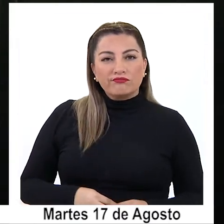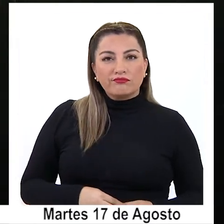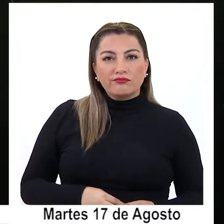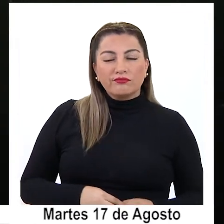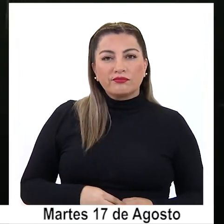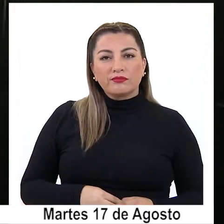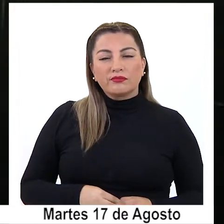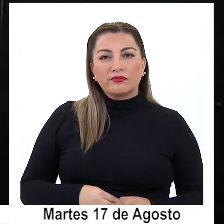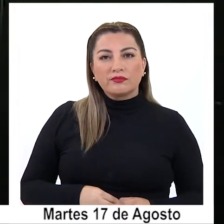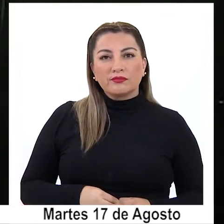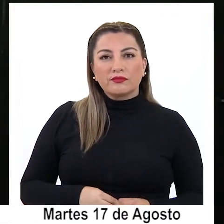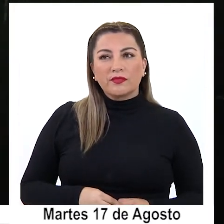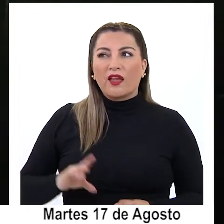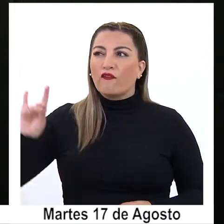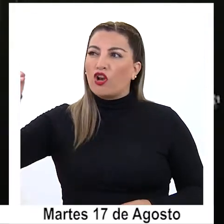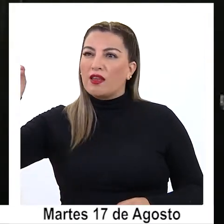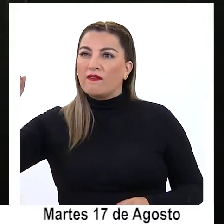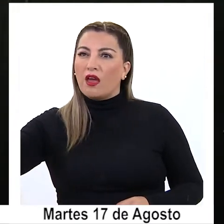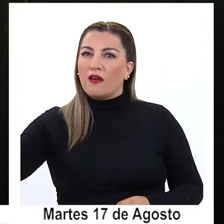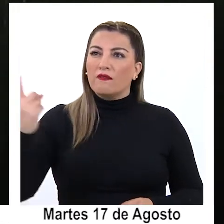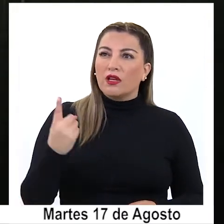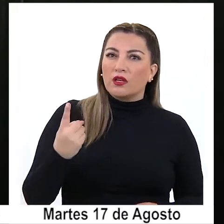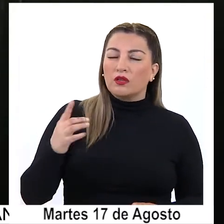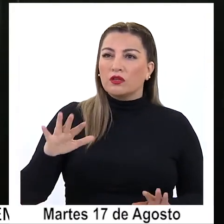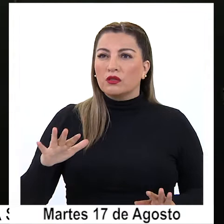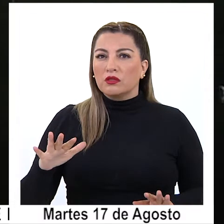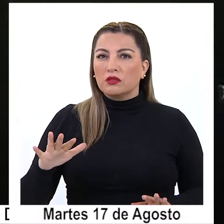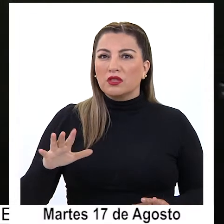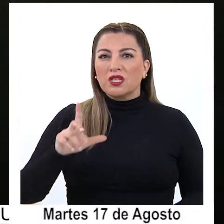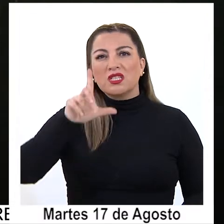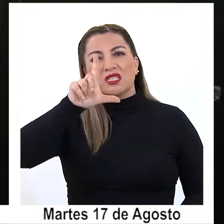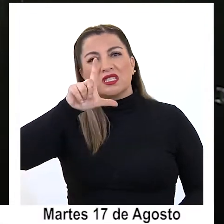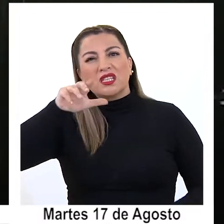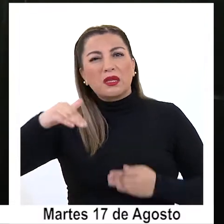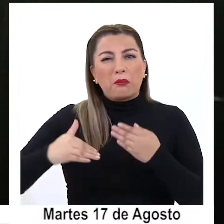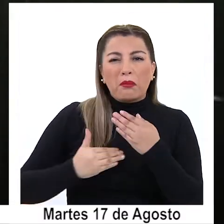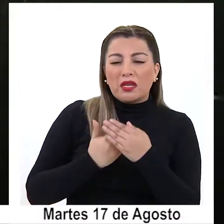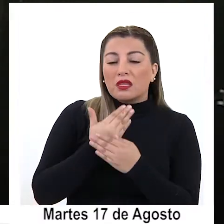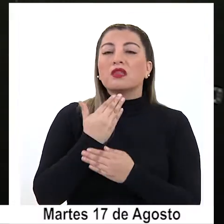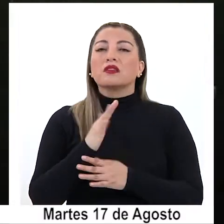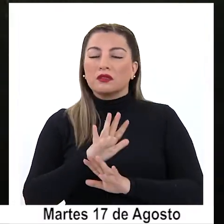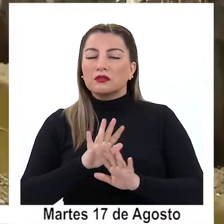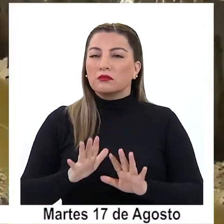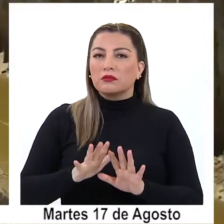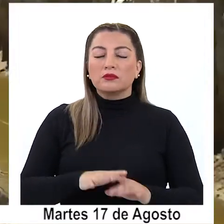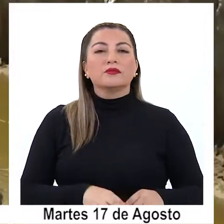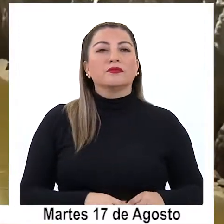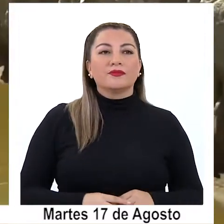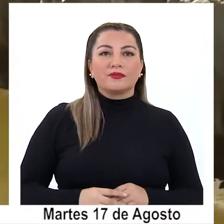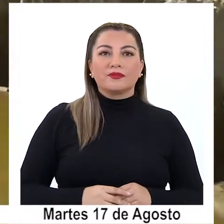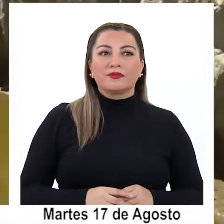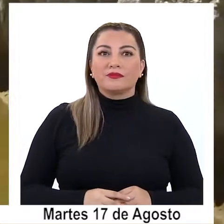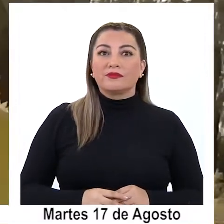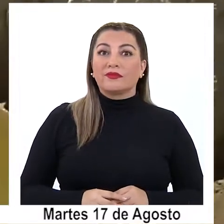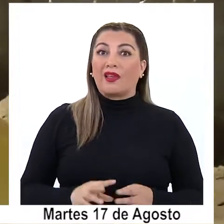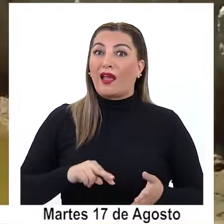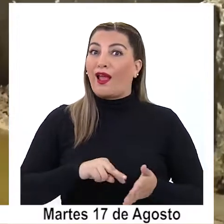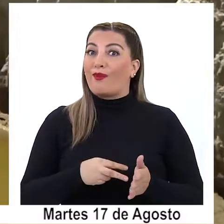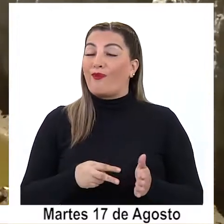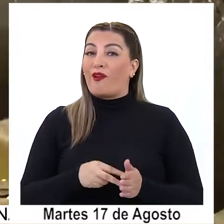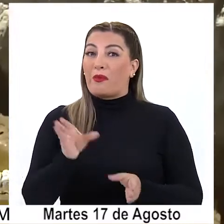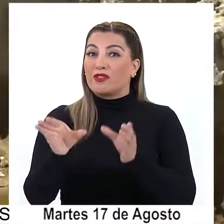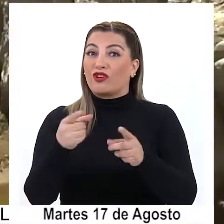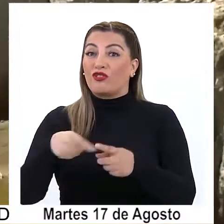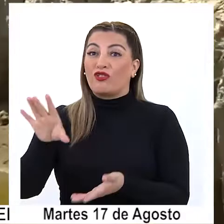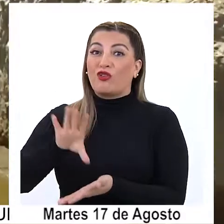Yo salí de Bolivia a 7 de la mañana. ¿7 de la mañana? Este fenómeno migratorio hasta